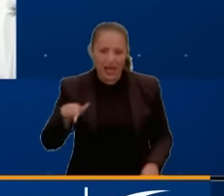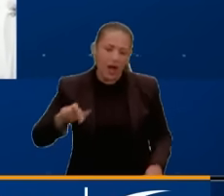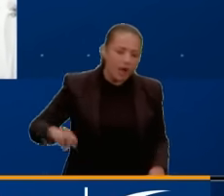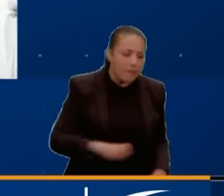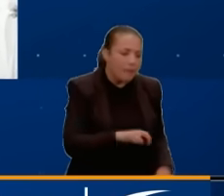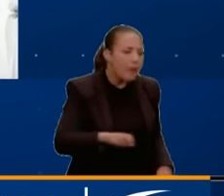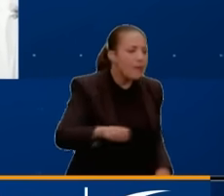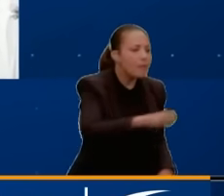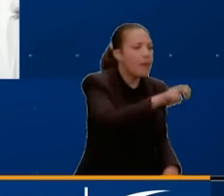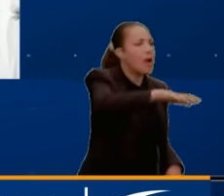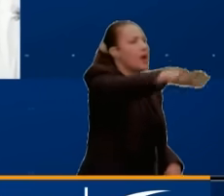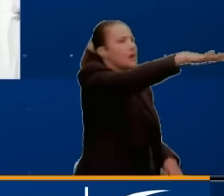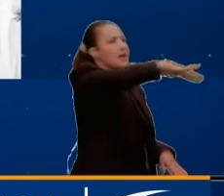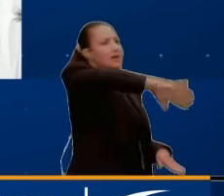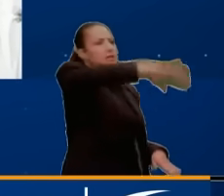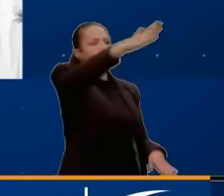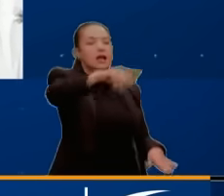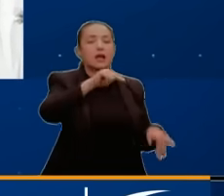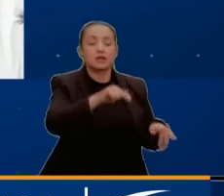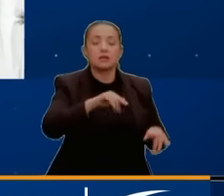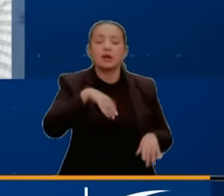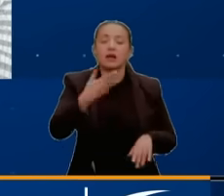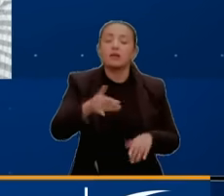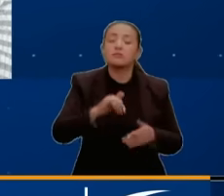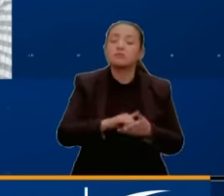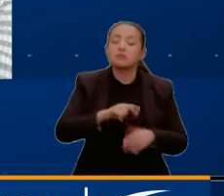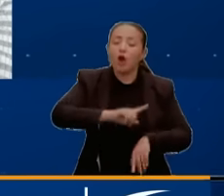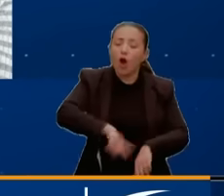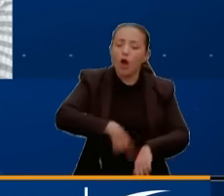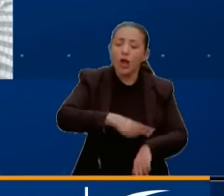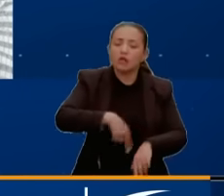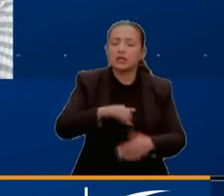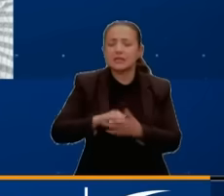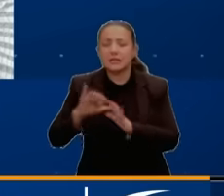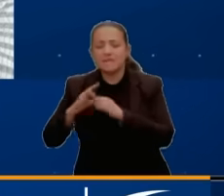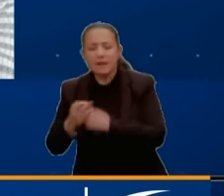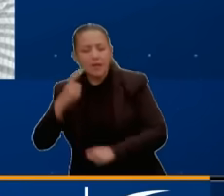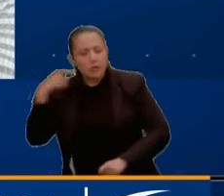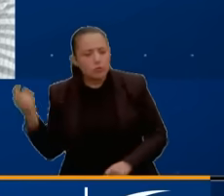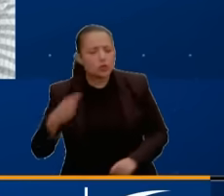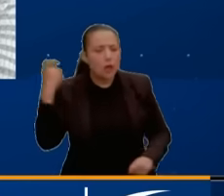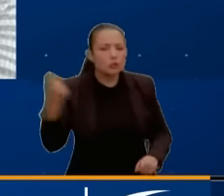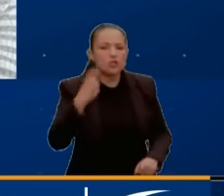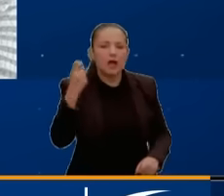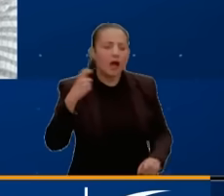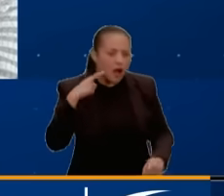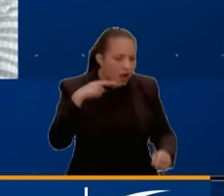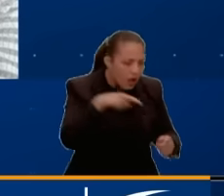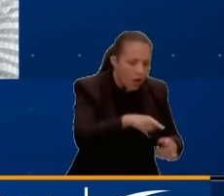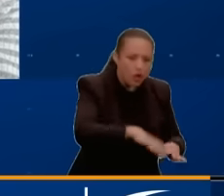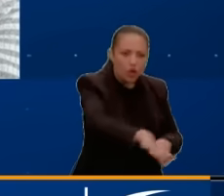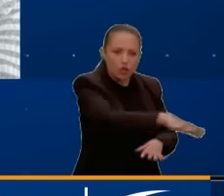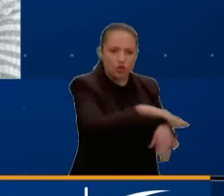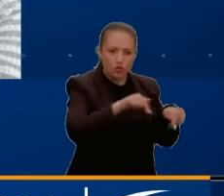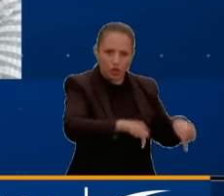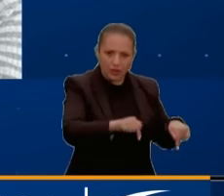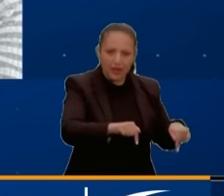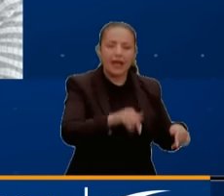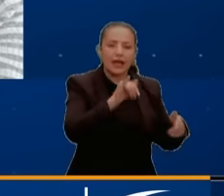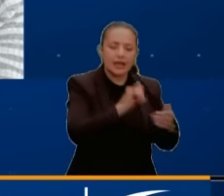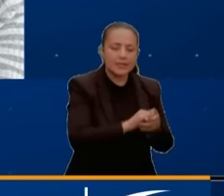a la zona alta. Después de varias horas de búsqueda, sus familiares llegaron hasta este lugar,